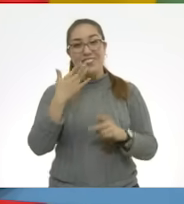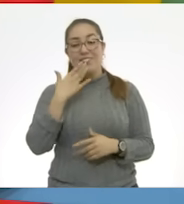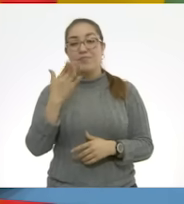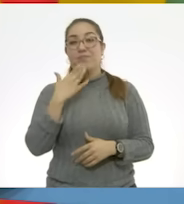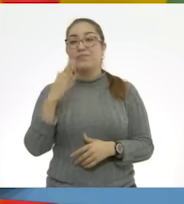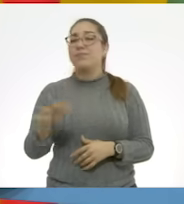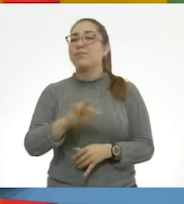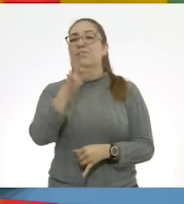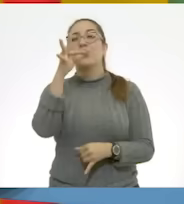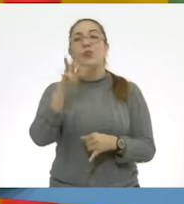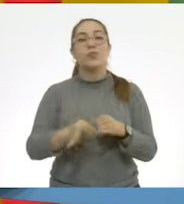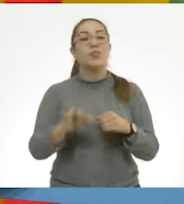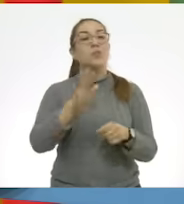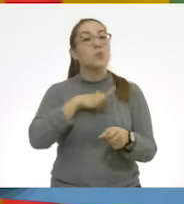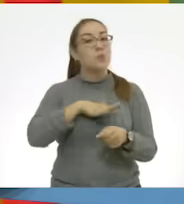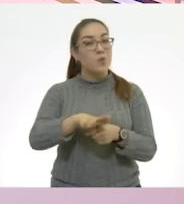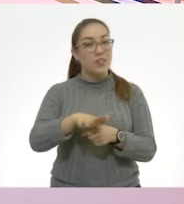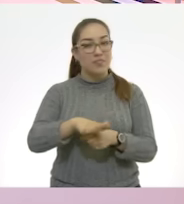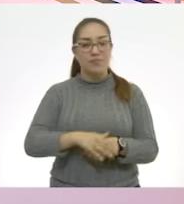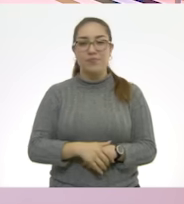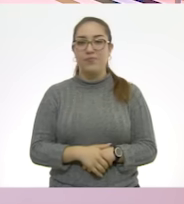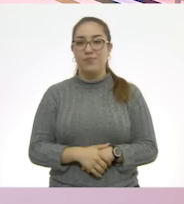con la última, el cuarto.